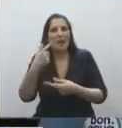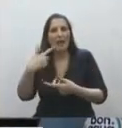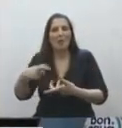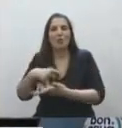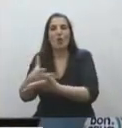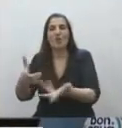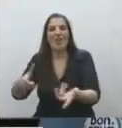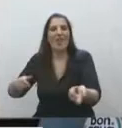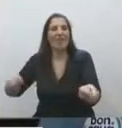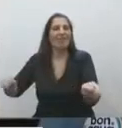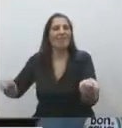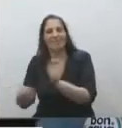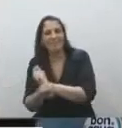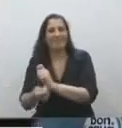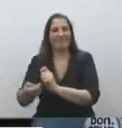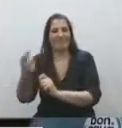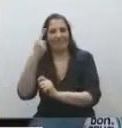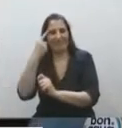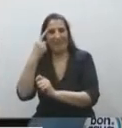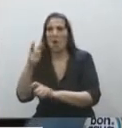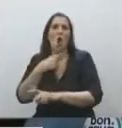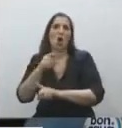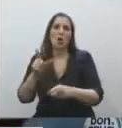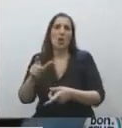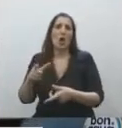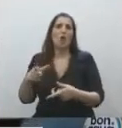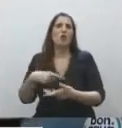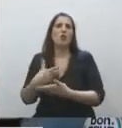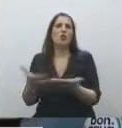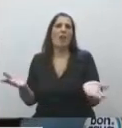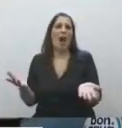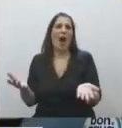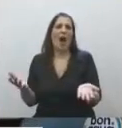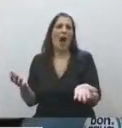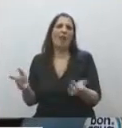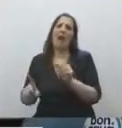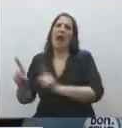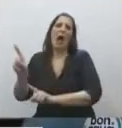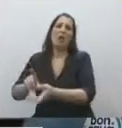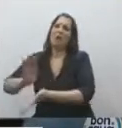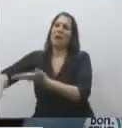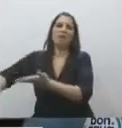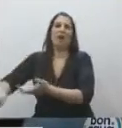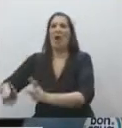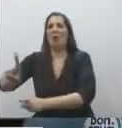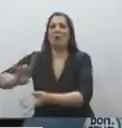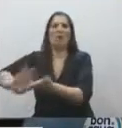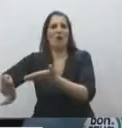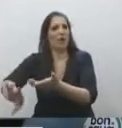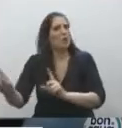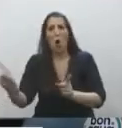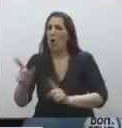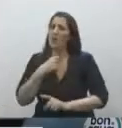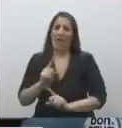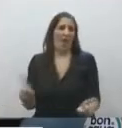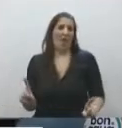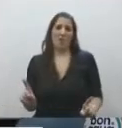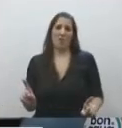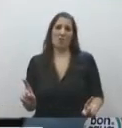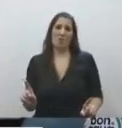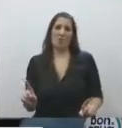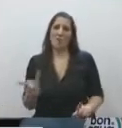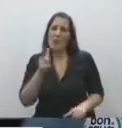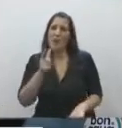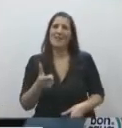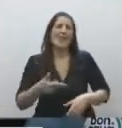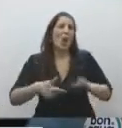católico ni a ningún grupo que hace años, porque esto se viene hace años trabajando en contención